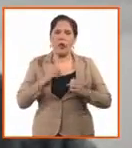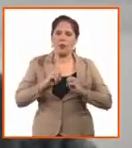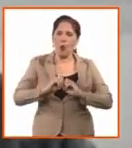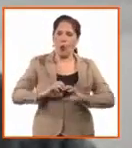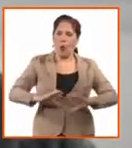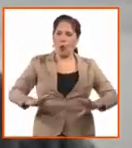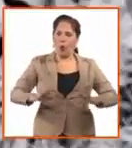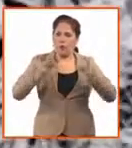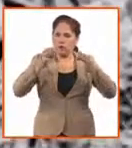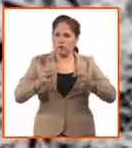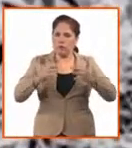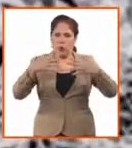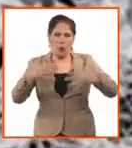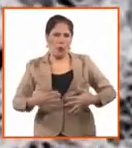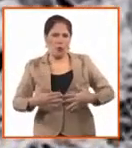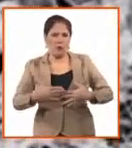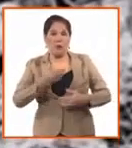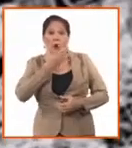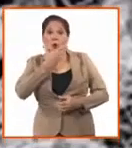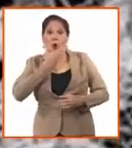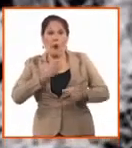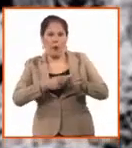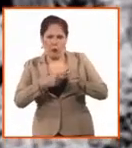por ser joven comunista